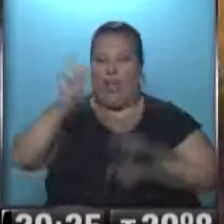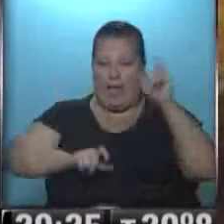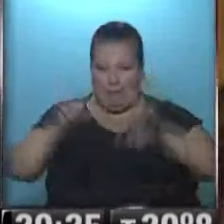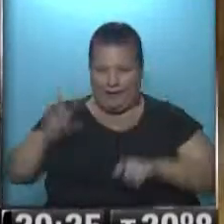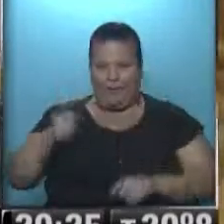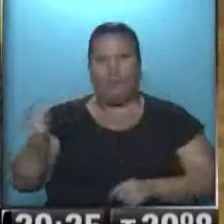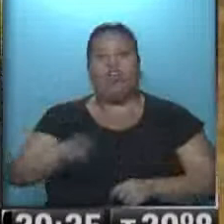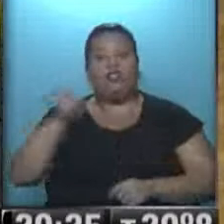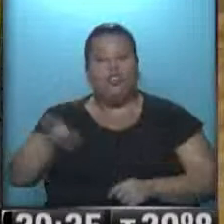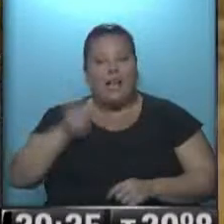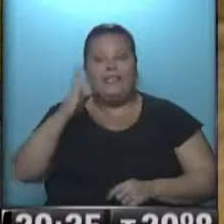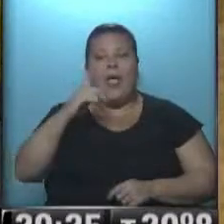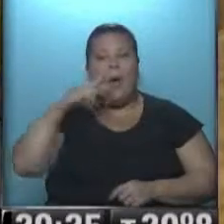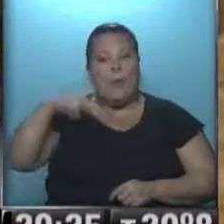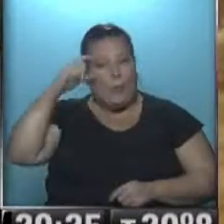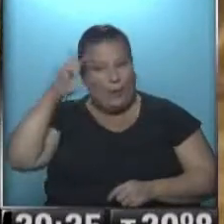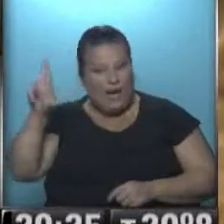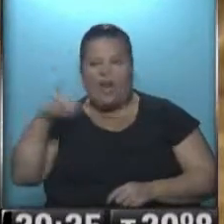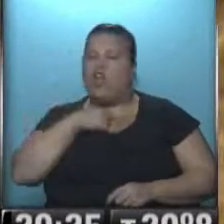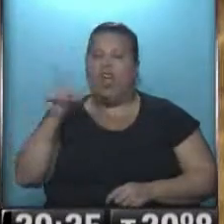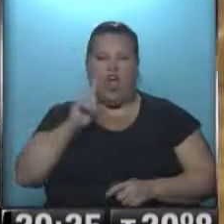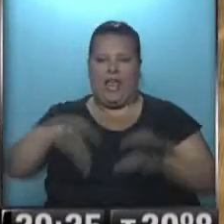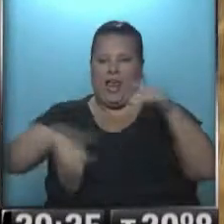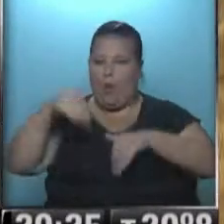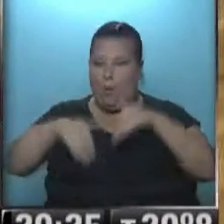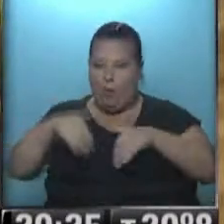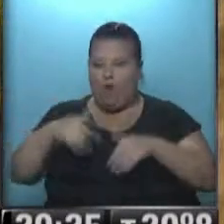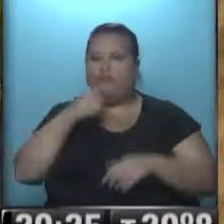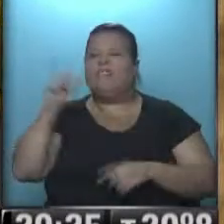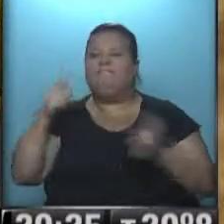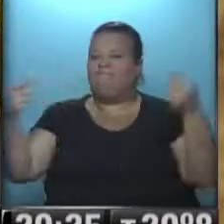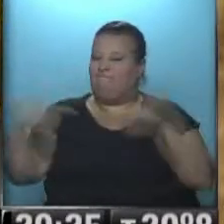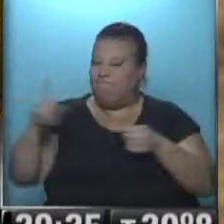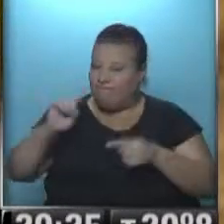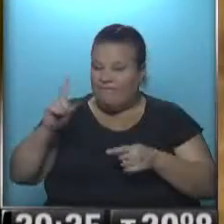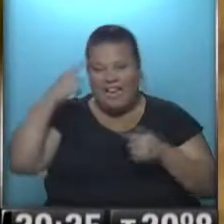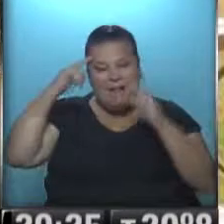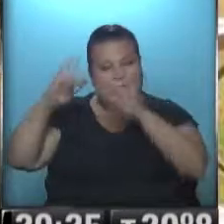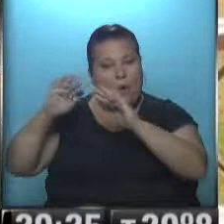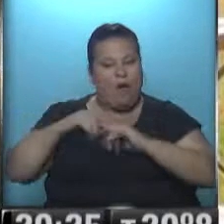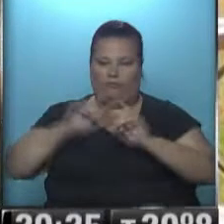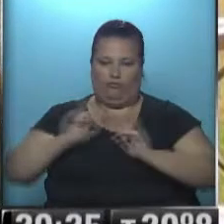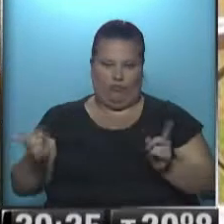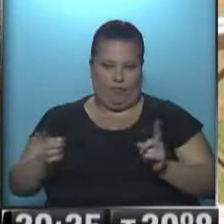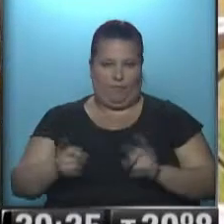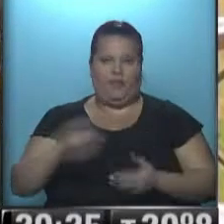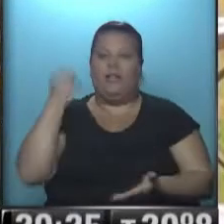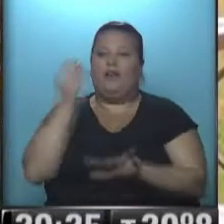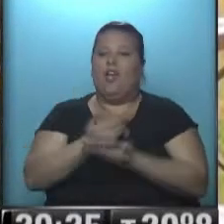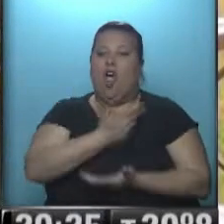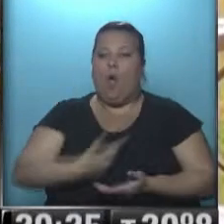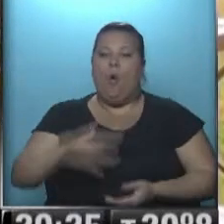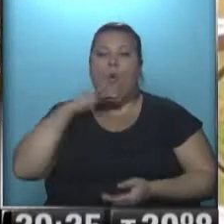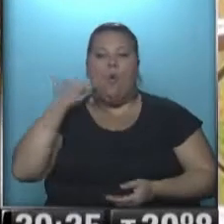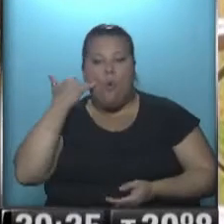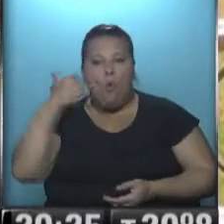que el socialista Hermes Wiener dijo que no quieren ir a las elecciones con quien no coinciden ideológicamente. El candidato a gobernador de